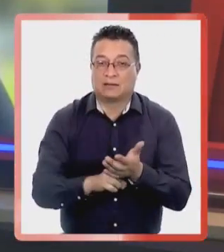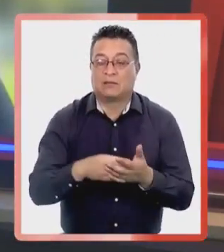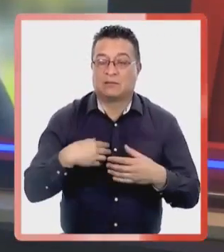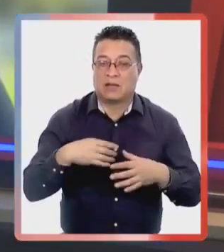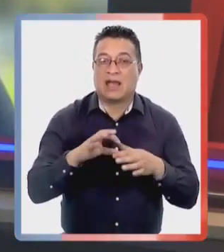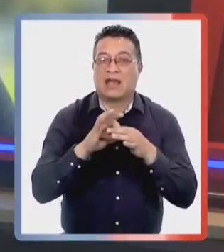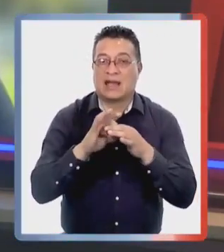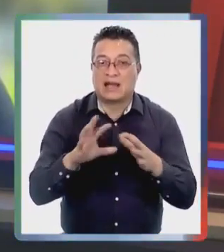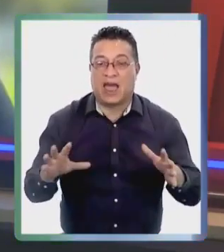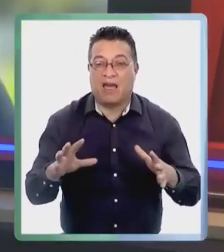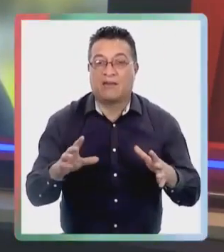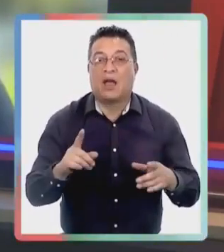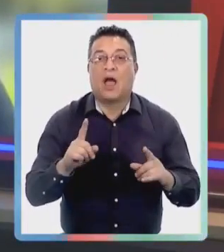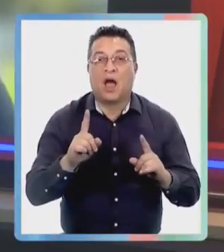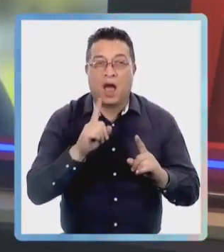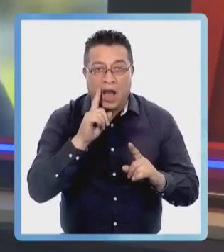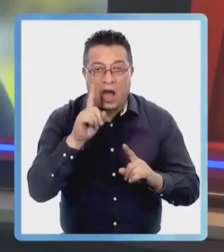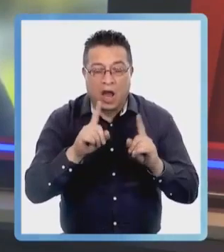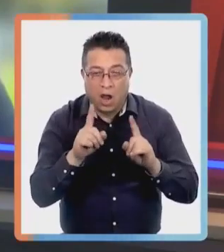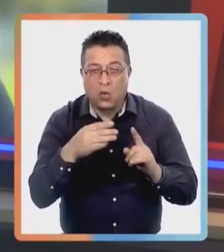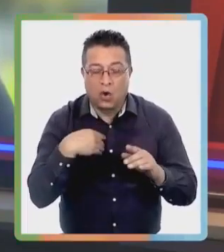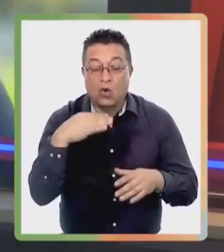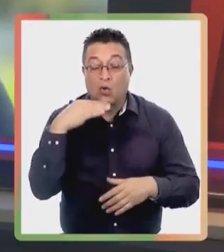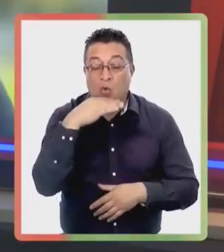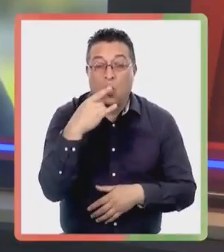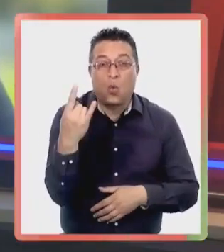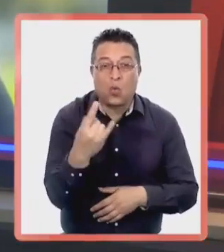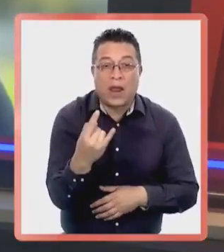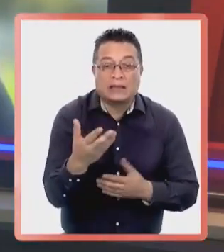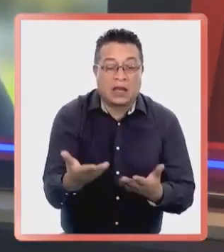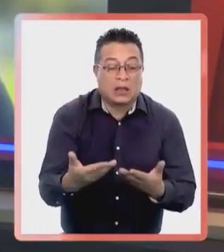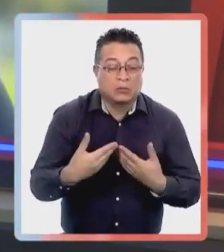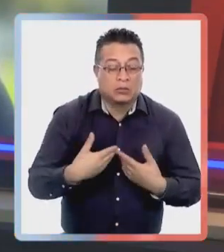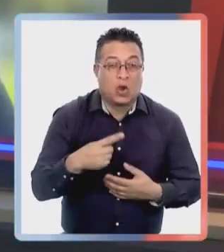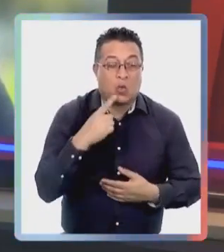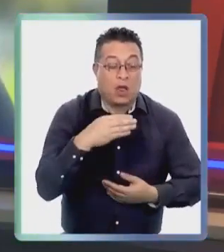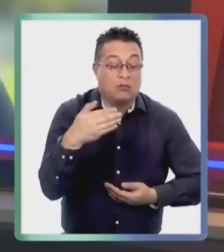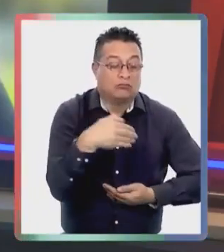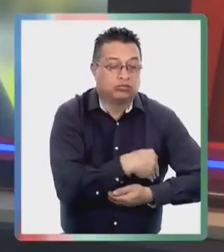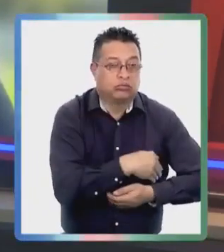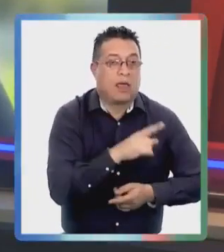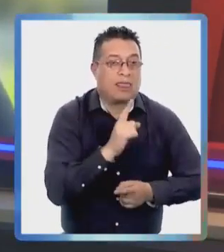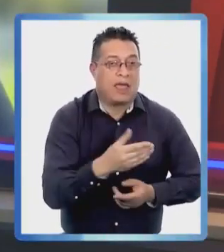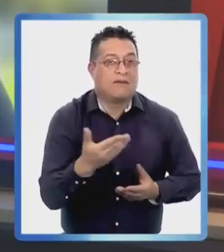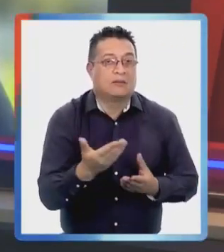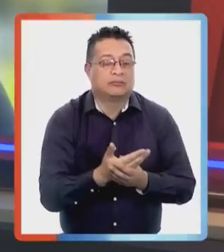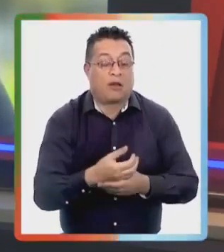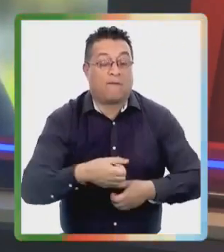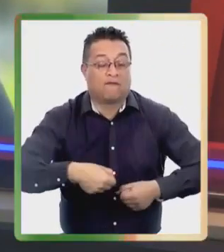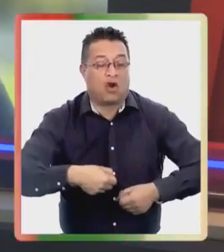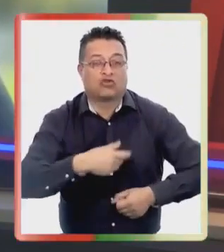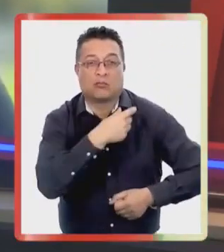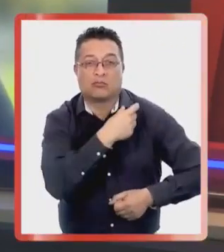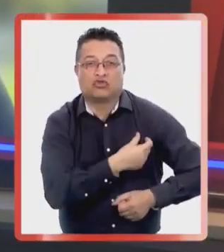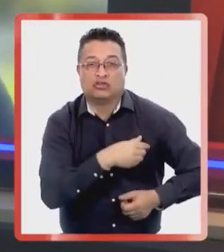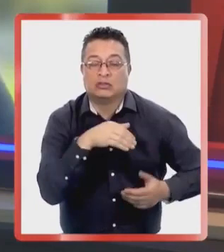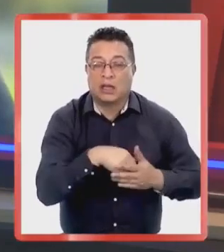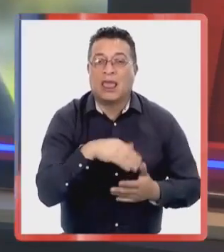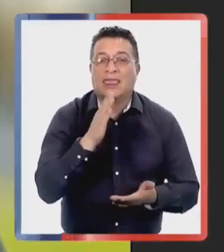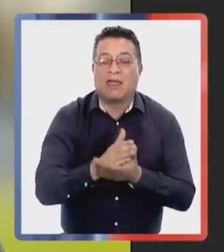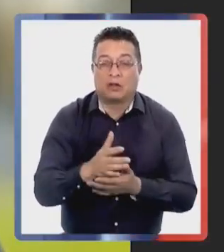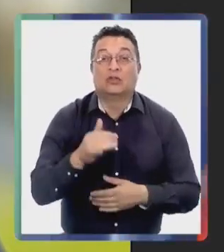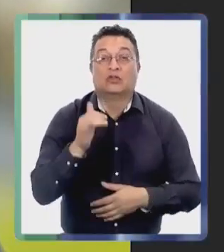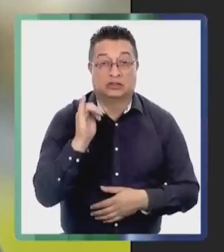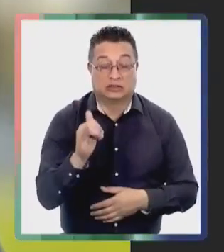estoy agravándome, ¿existe alguna especie de kit de emergencia al que yo pueda recurrir y que siempre debería traer en mi bolsillo, en mi bolso, mochila,